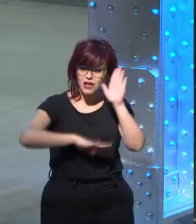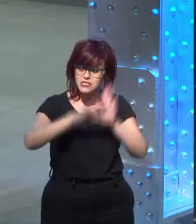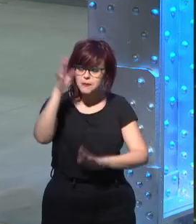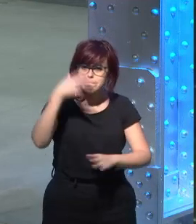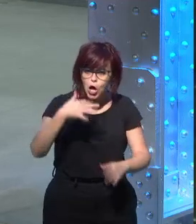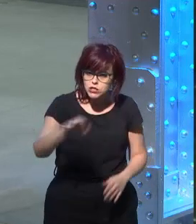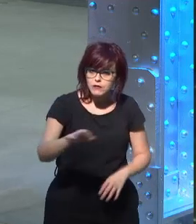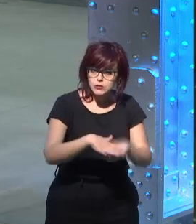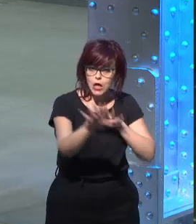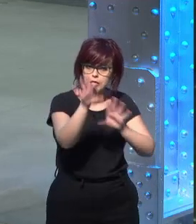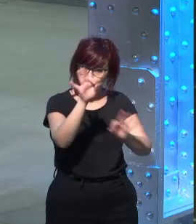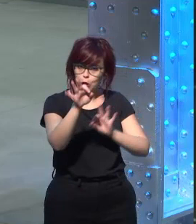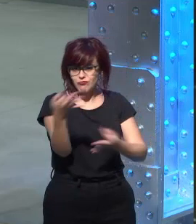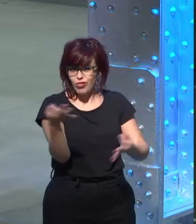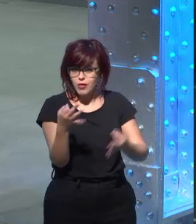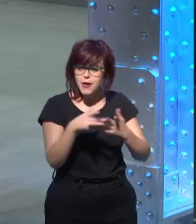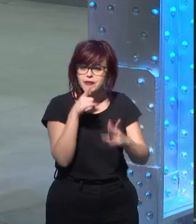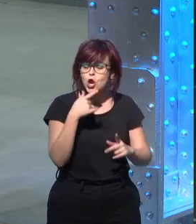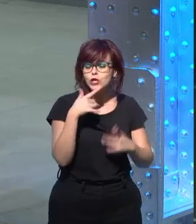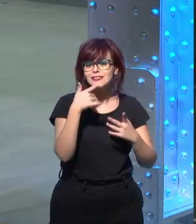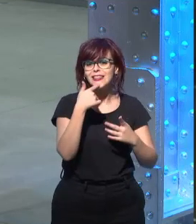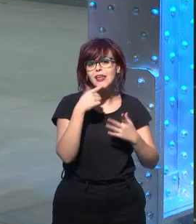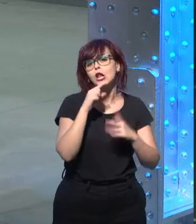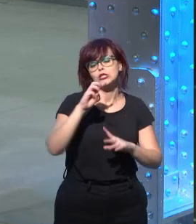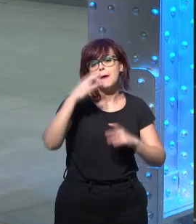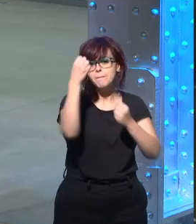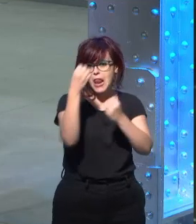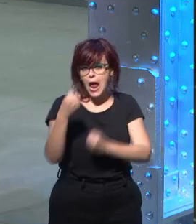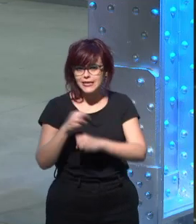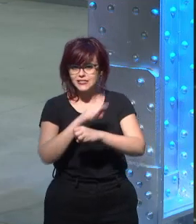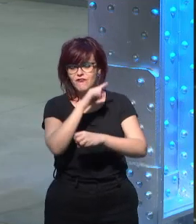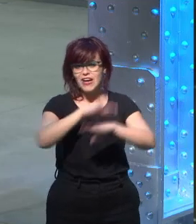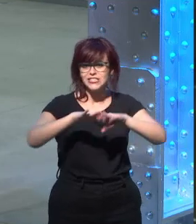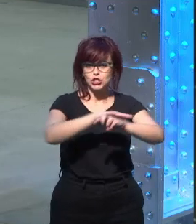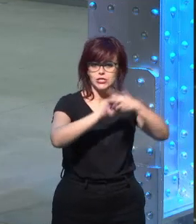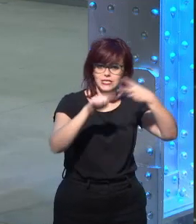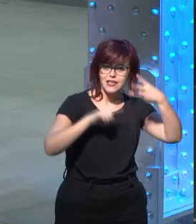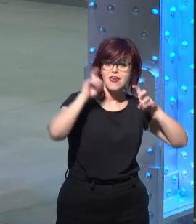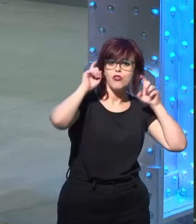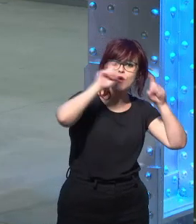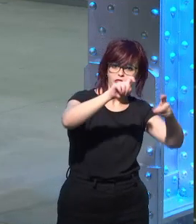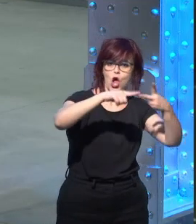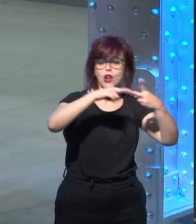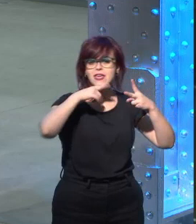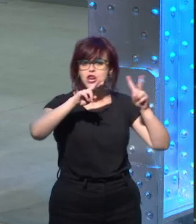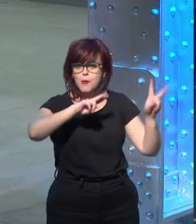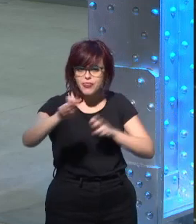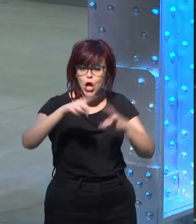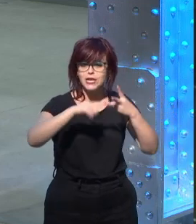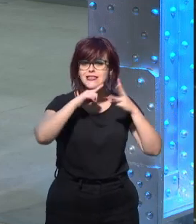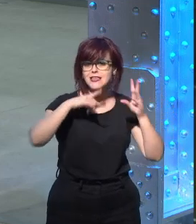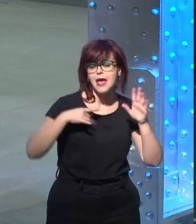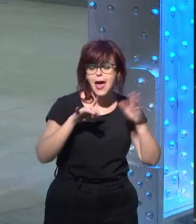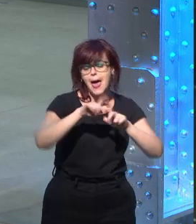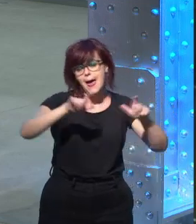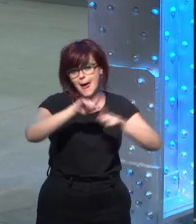hay que elegir, y que señala los 3 pilares básicos que él ha dicho. educación, innovación y emprendimiento. Indica